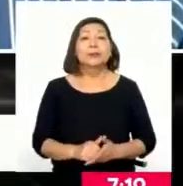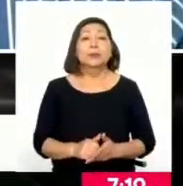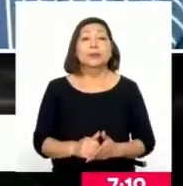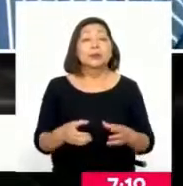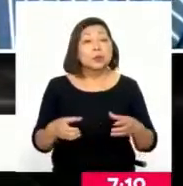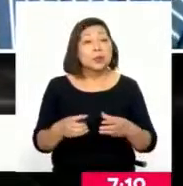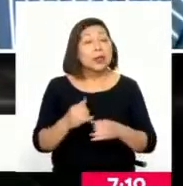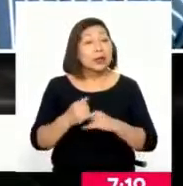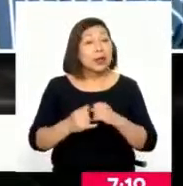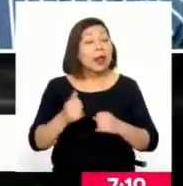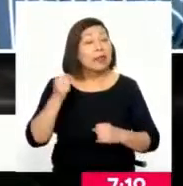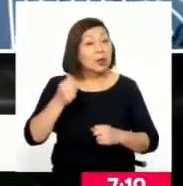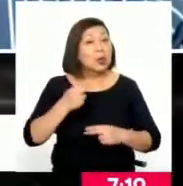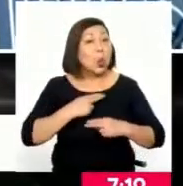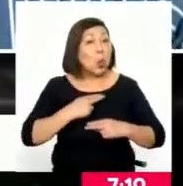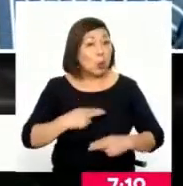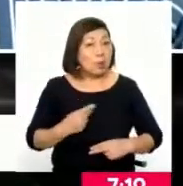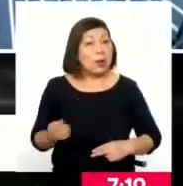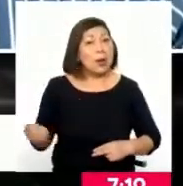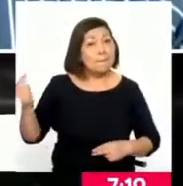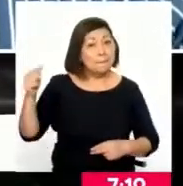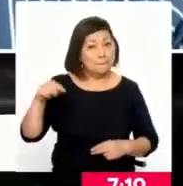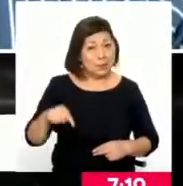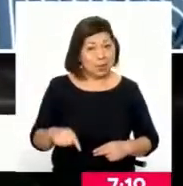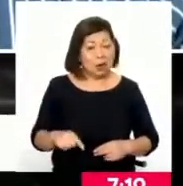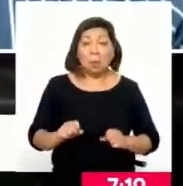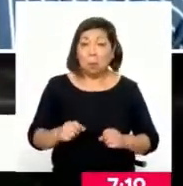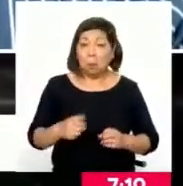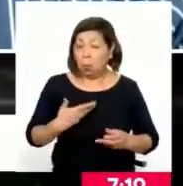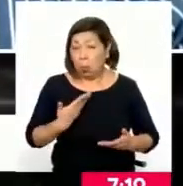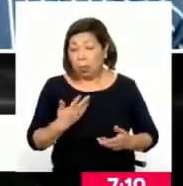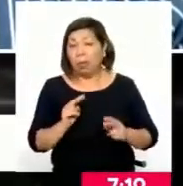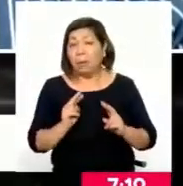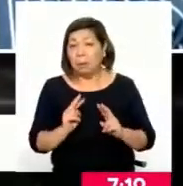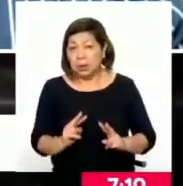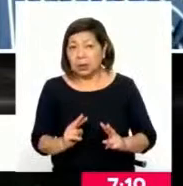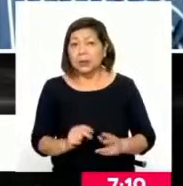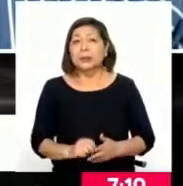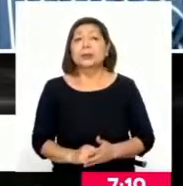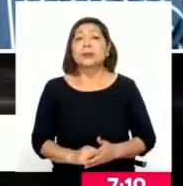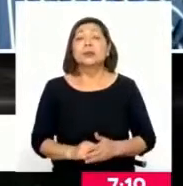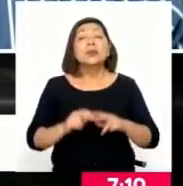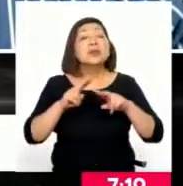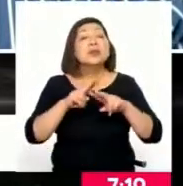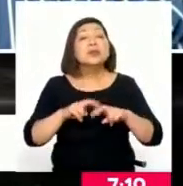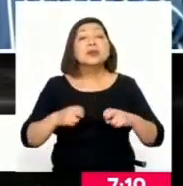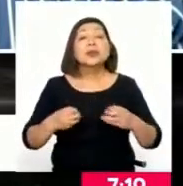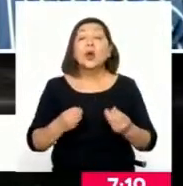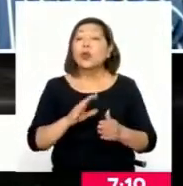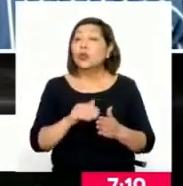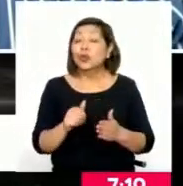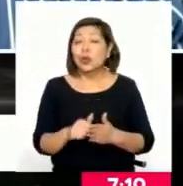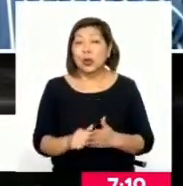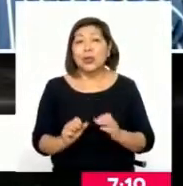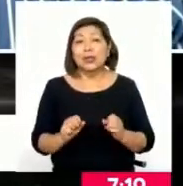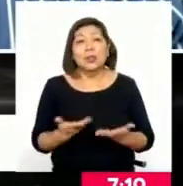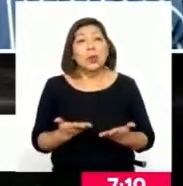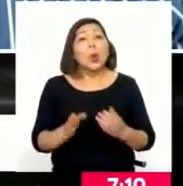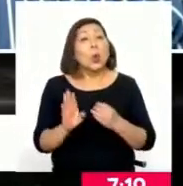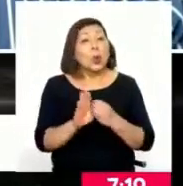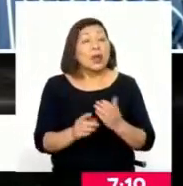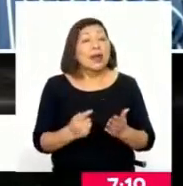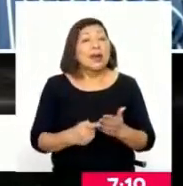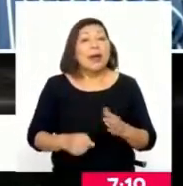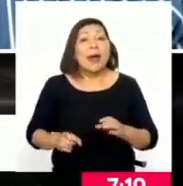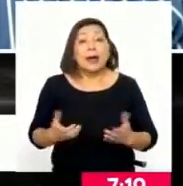Comisión Interamericana de Derechos Humanos a visitar nuestro país para que pueda de alguna manera investigar o en todo caso ser un garante de